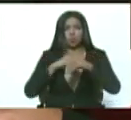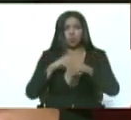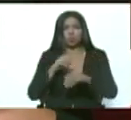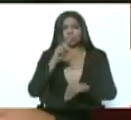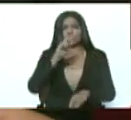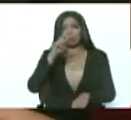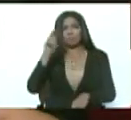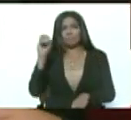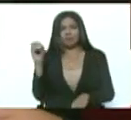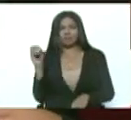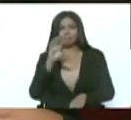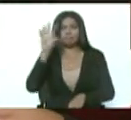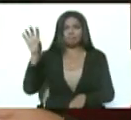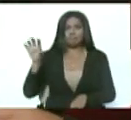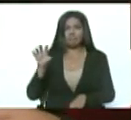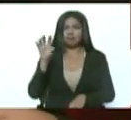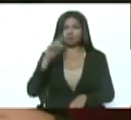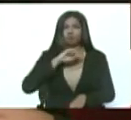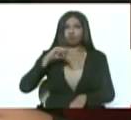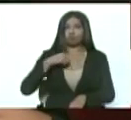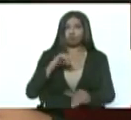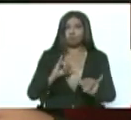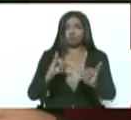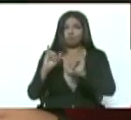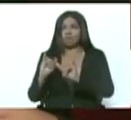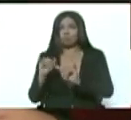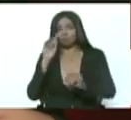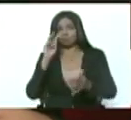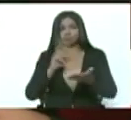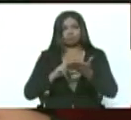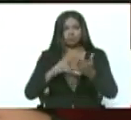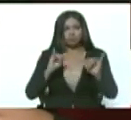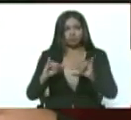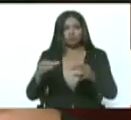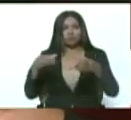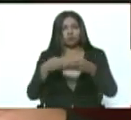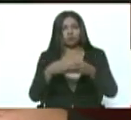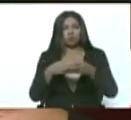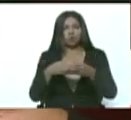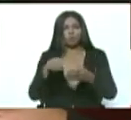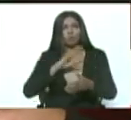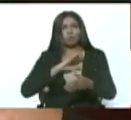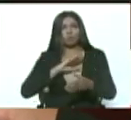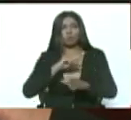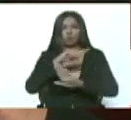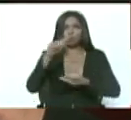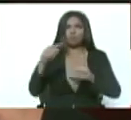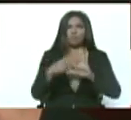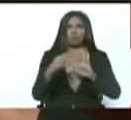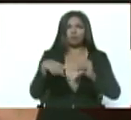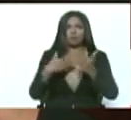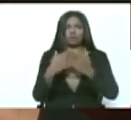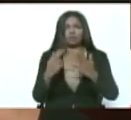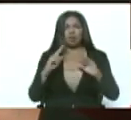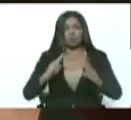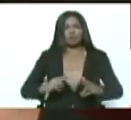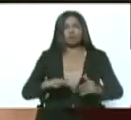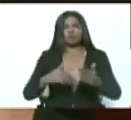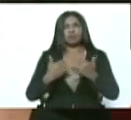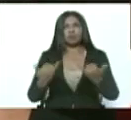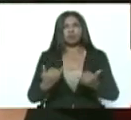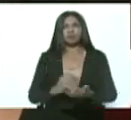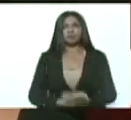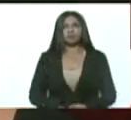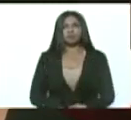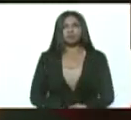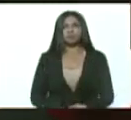120 países miembros, vamos nosotros a ser testigos de una reunión ministerial con productos concretos para la humanidad en este momento clave.